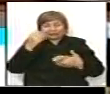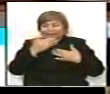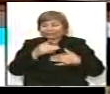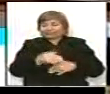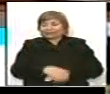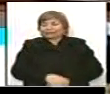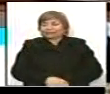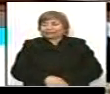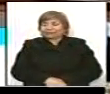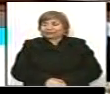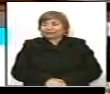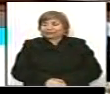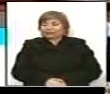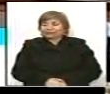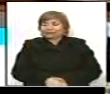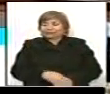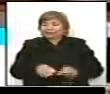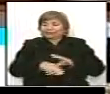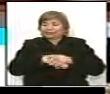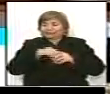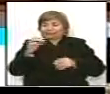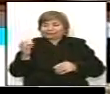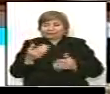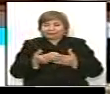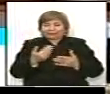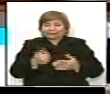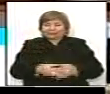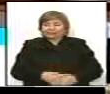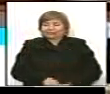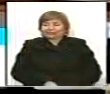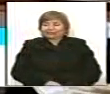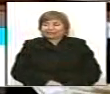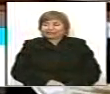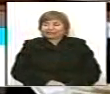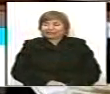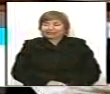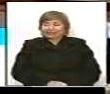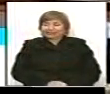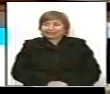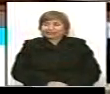que salir de acá antes.